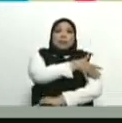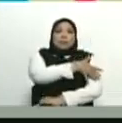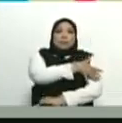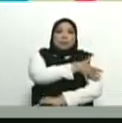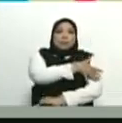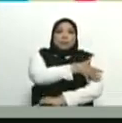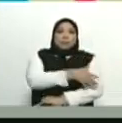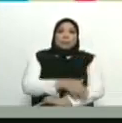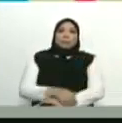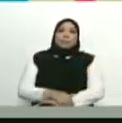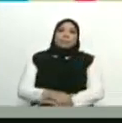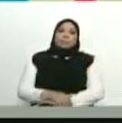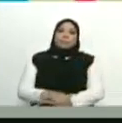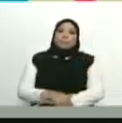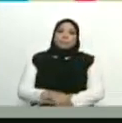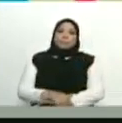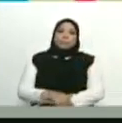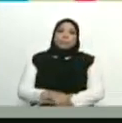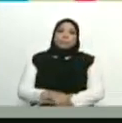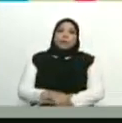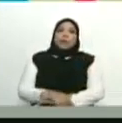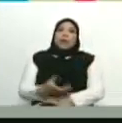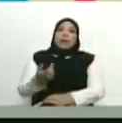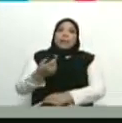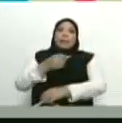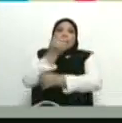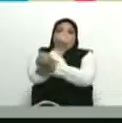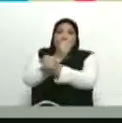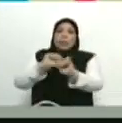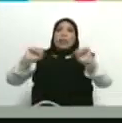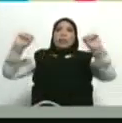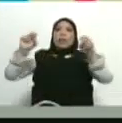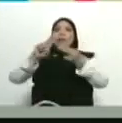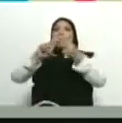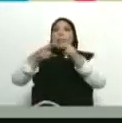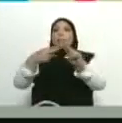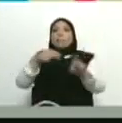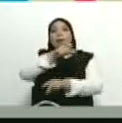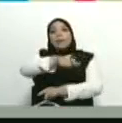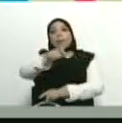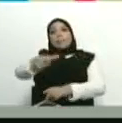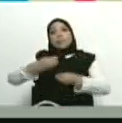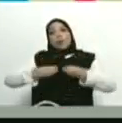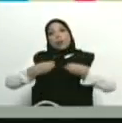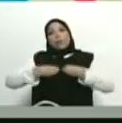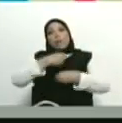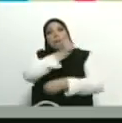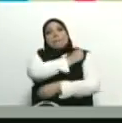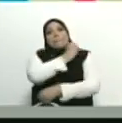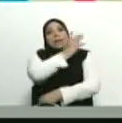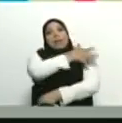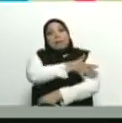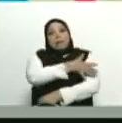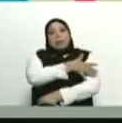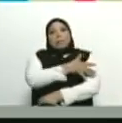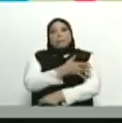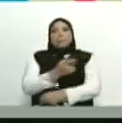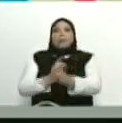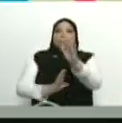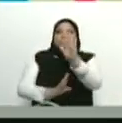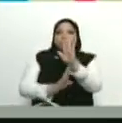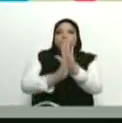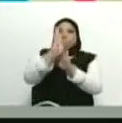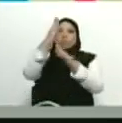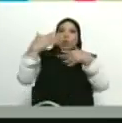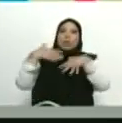de Palestina, de la dignidad y la paz en Palestina, de la recuperación y la